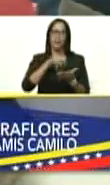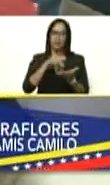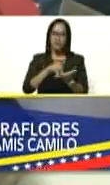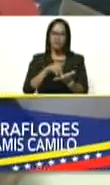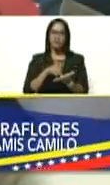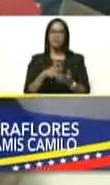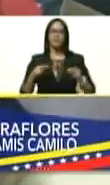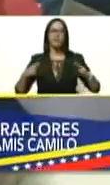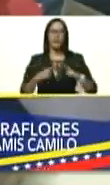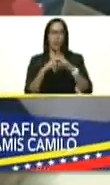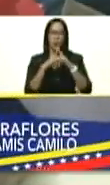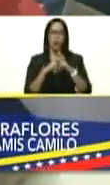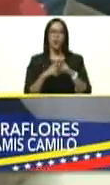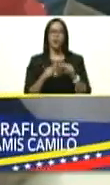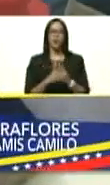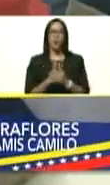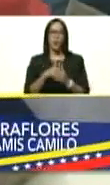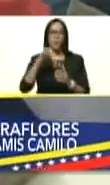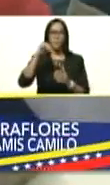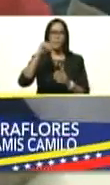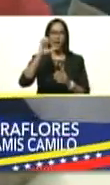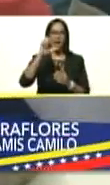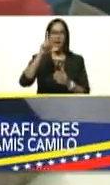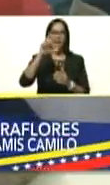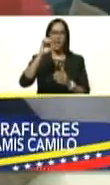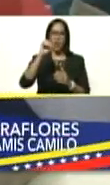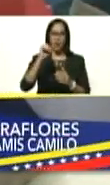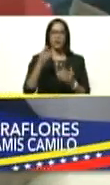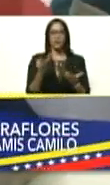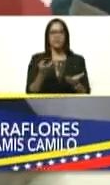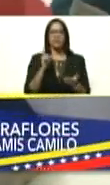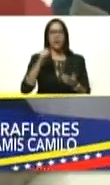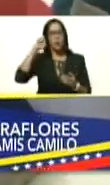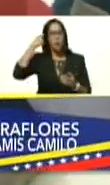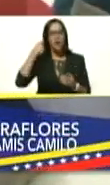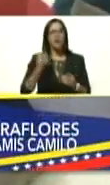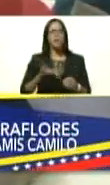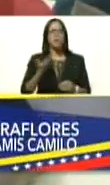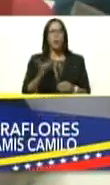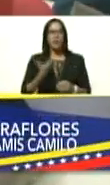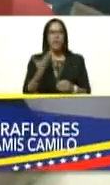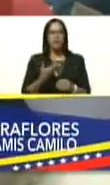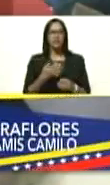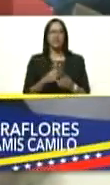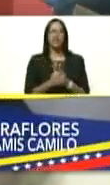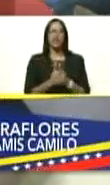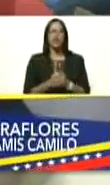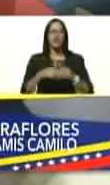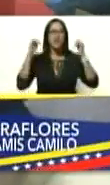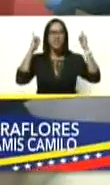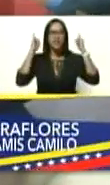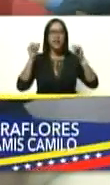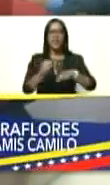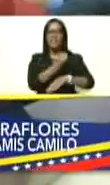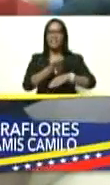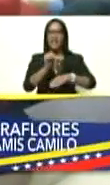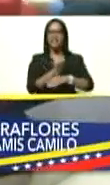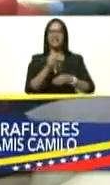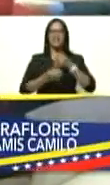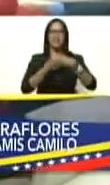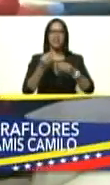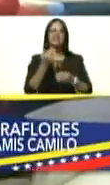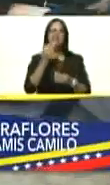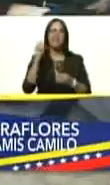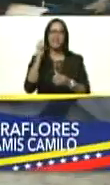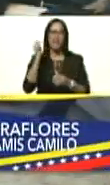el encuentro con Maelo Ruiz. Recordemos que este importante Festival de la Salsa se estará realizando en los próximos meses en